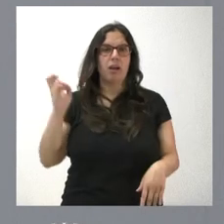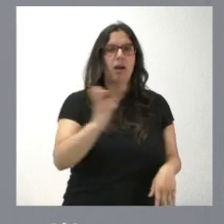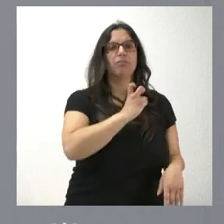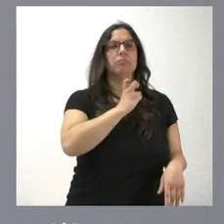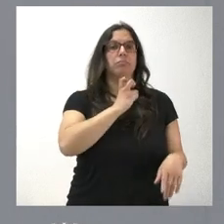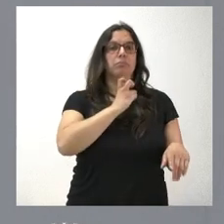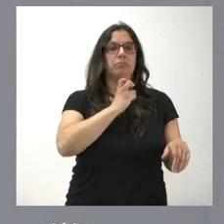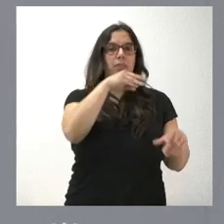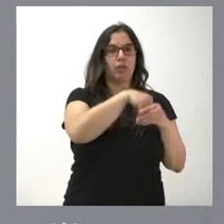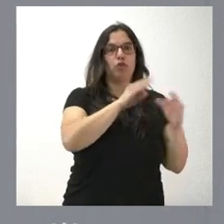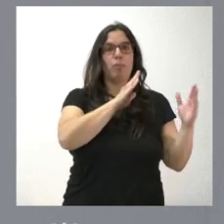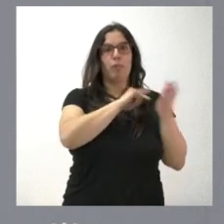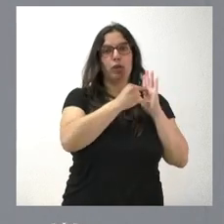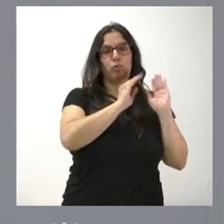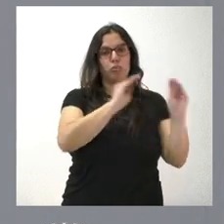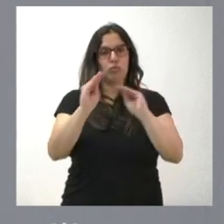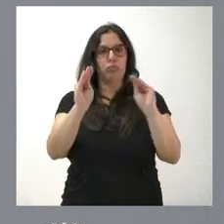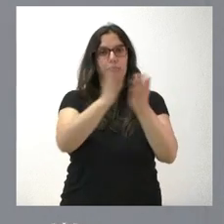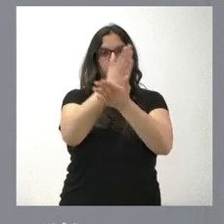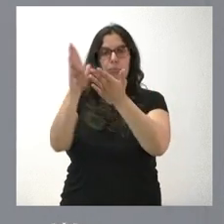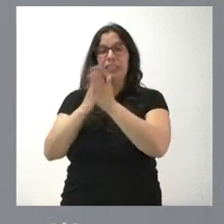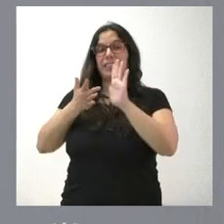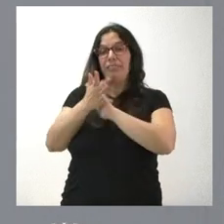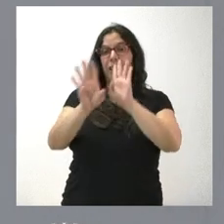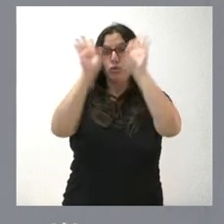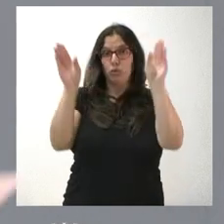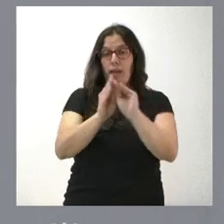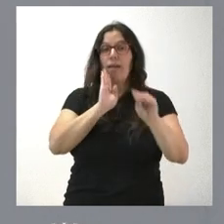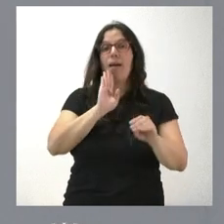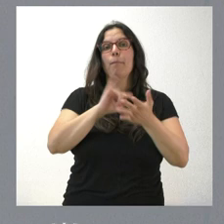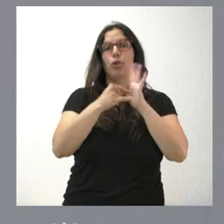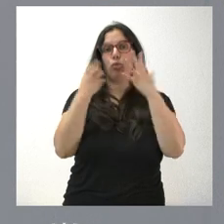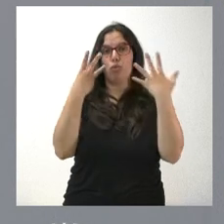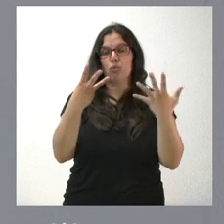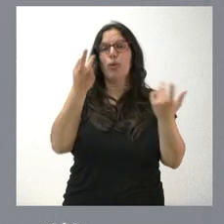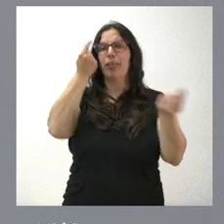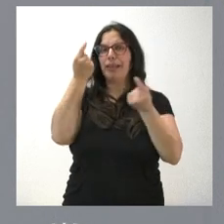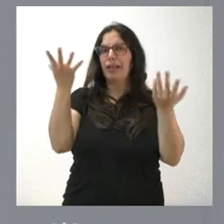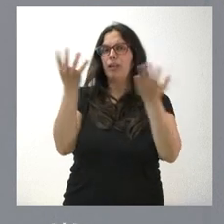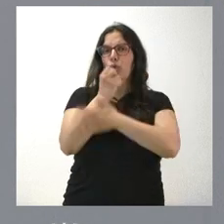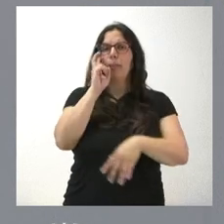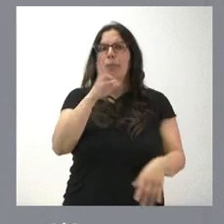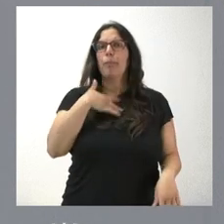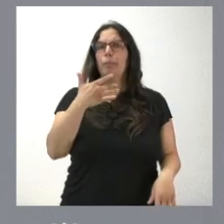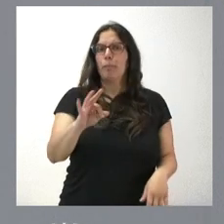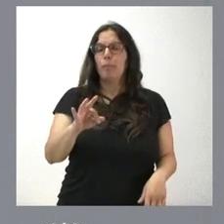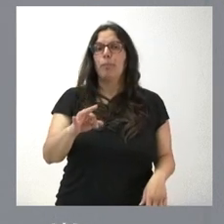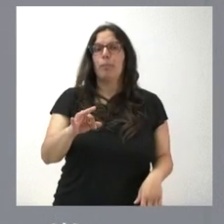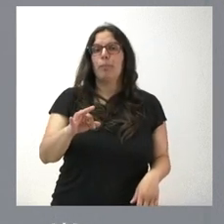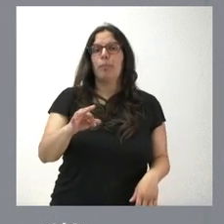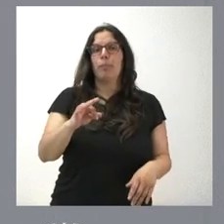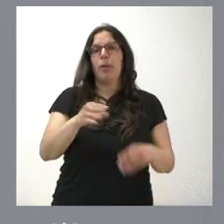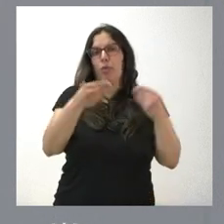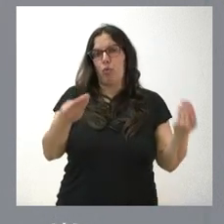componen los proyectos. Estamos hablando, como les digo, de 8 proyectos y tienen ustedes además el detalle de los mismos, que no paso